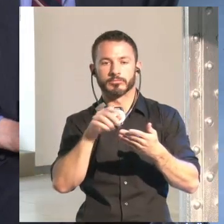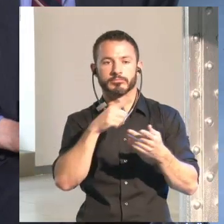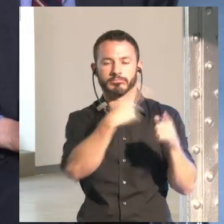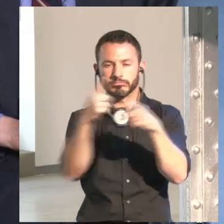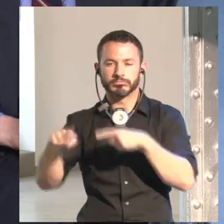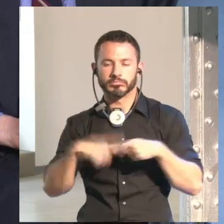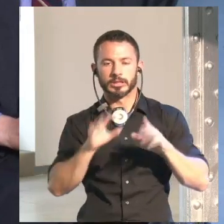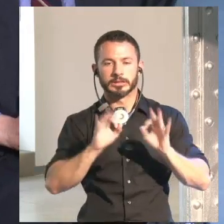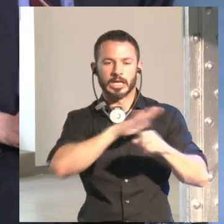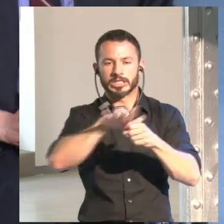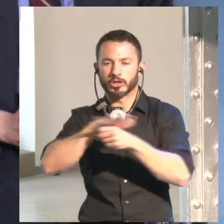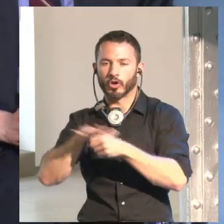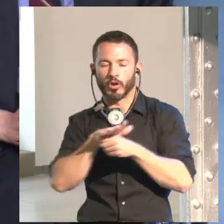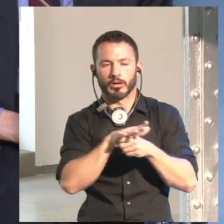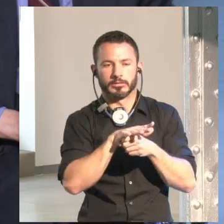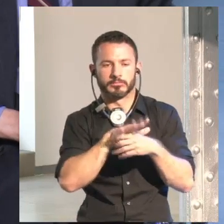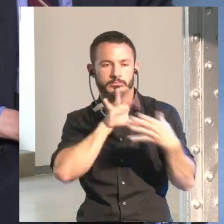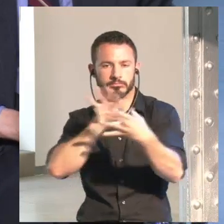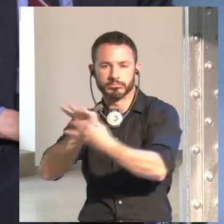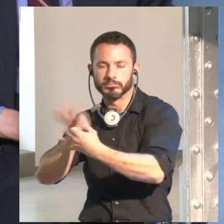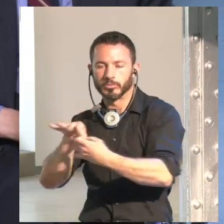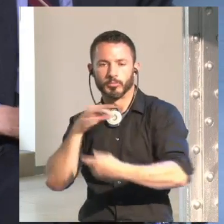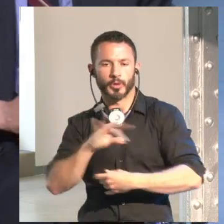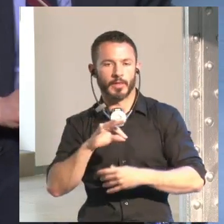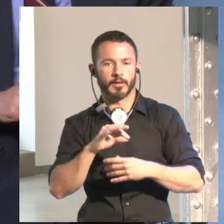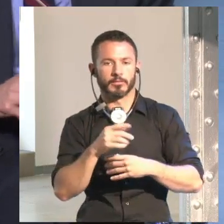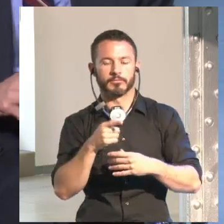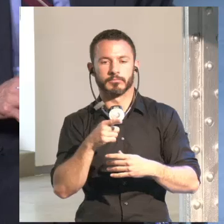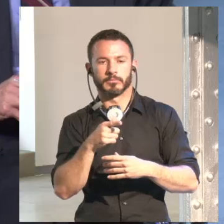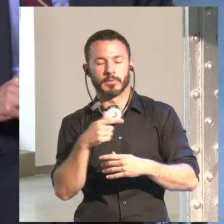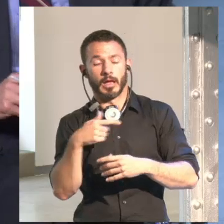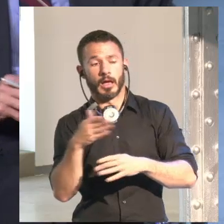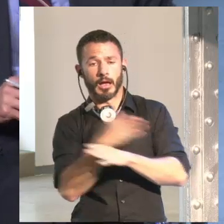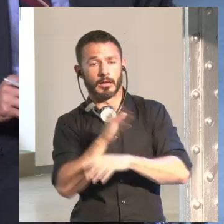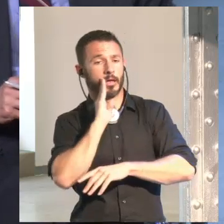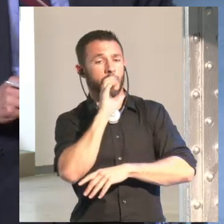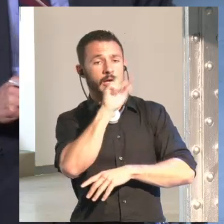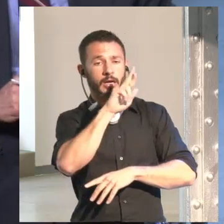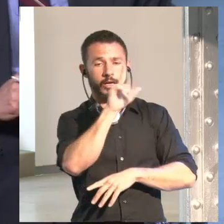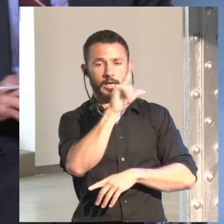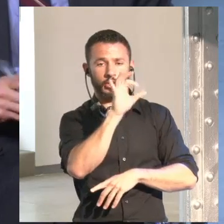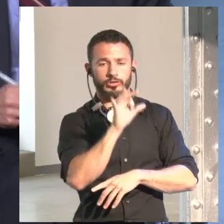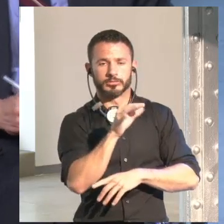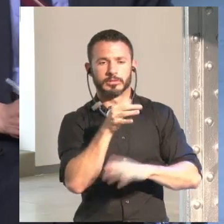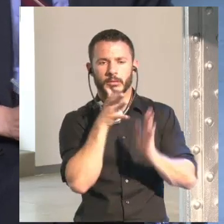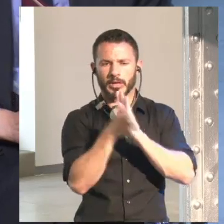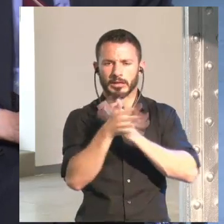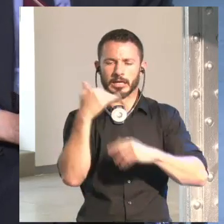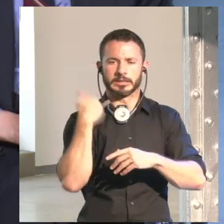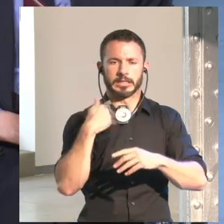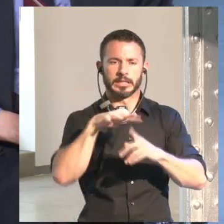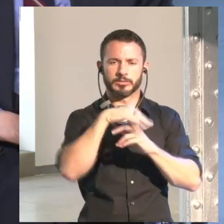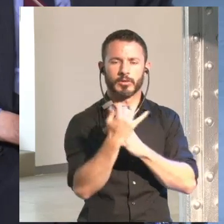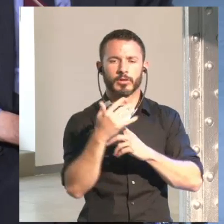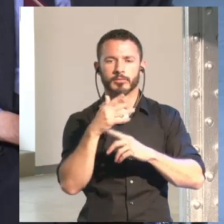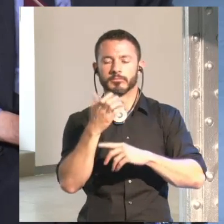sectores, todo tipo de industrias, y yo creo que gran parte de la disrupción, y Carlos ha mencionado algunos de los casos, de los,